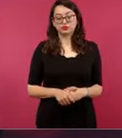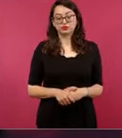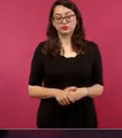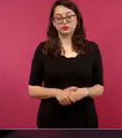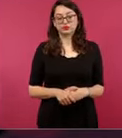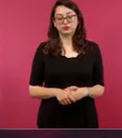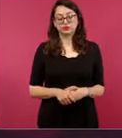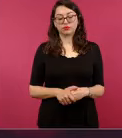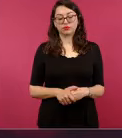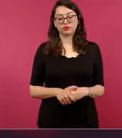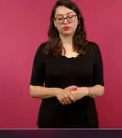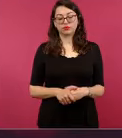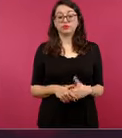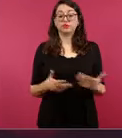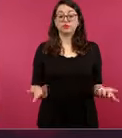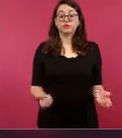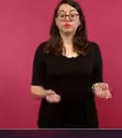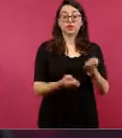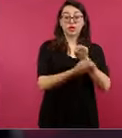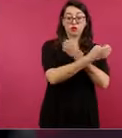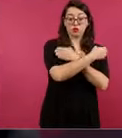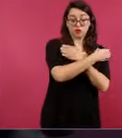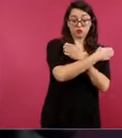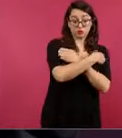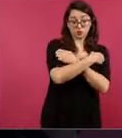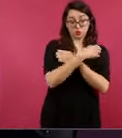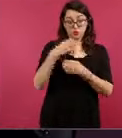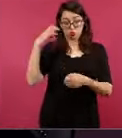Y también no confundir educación con cultura.